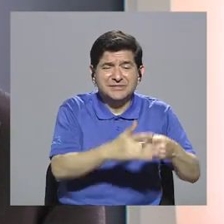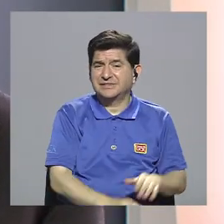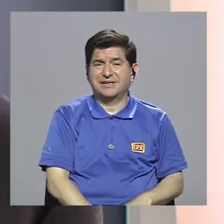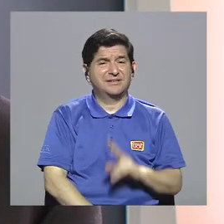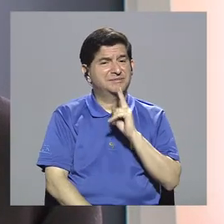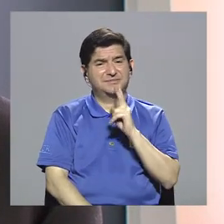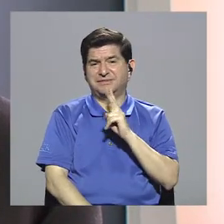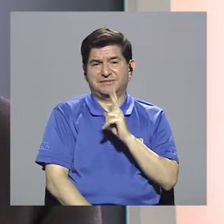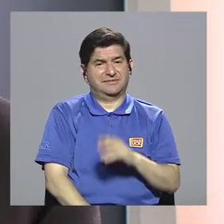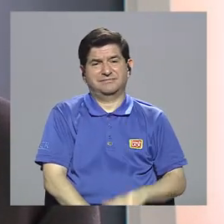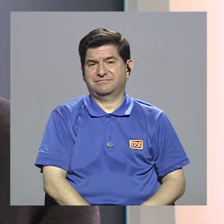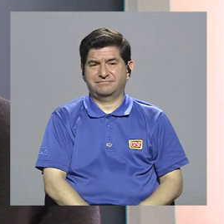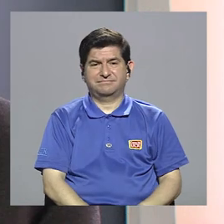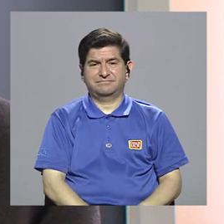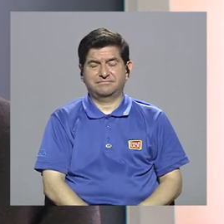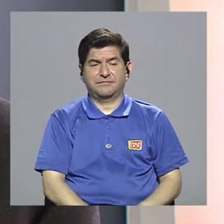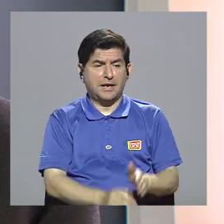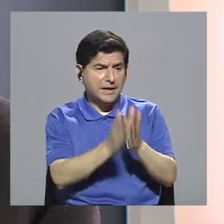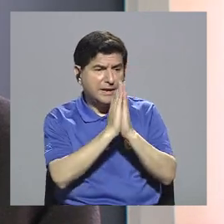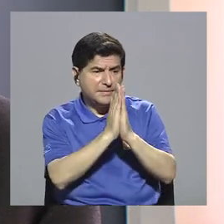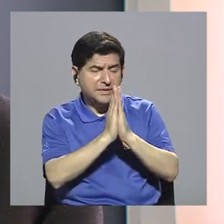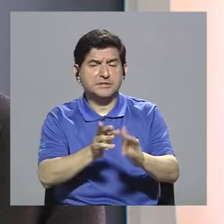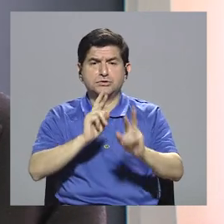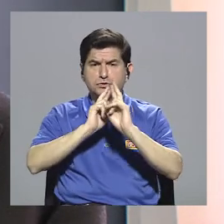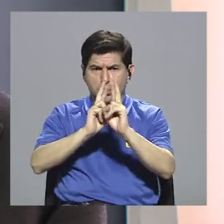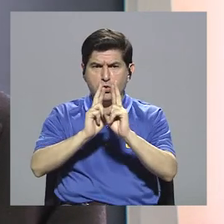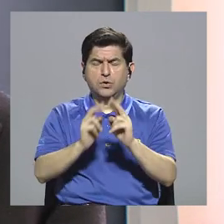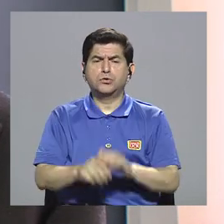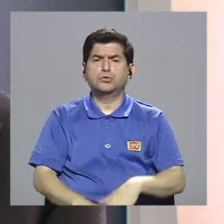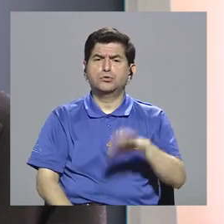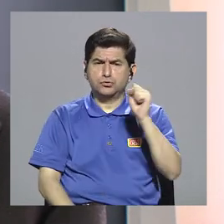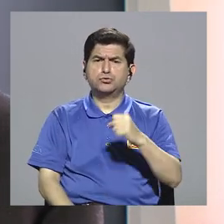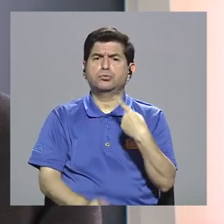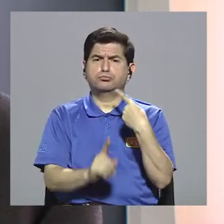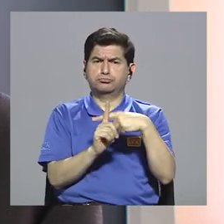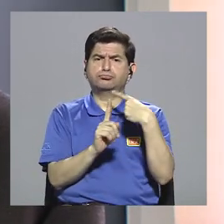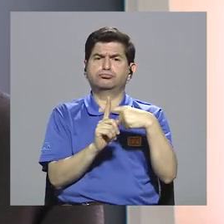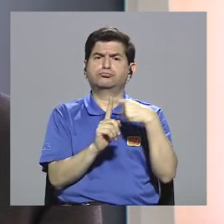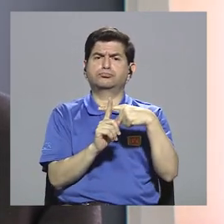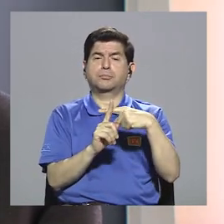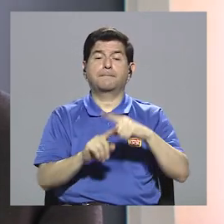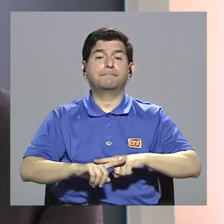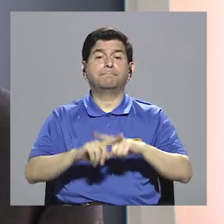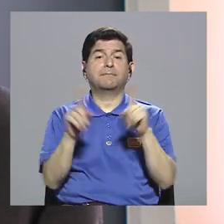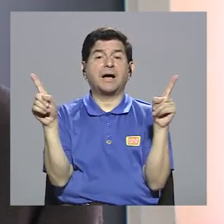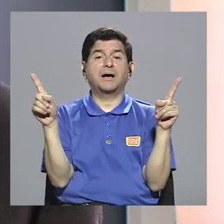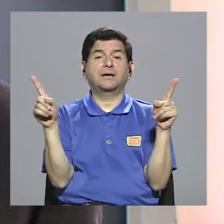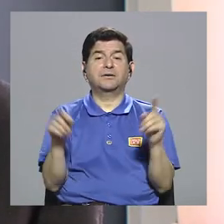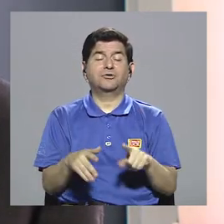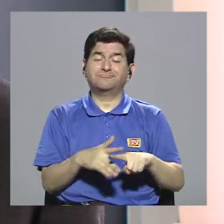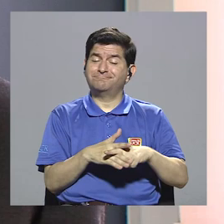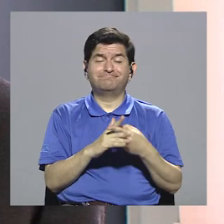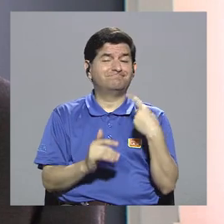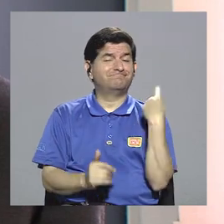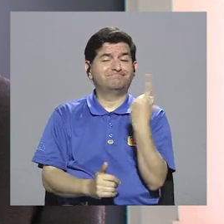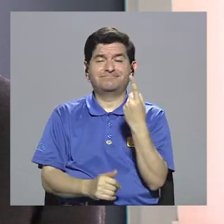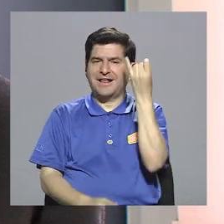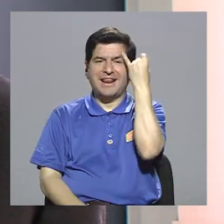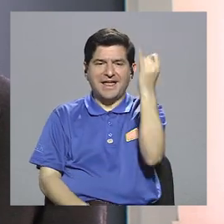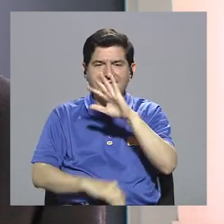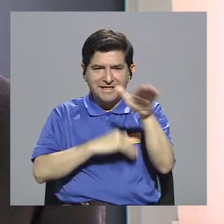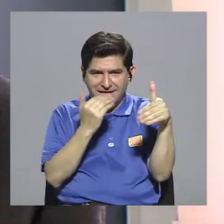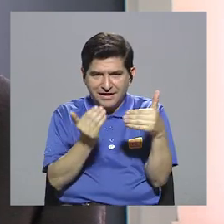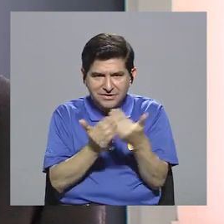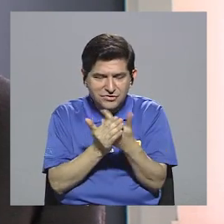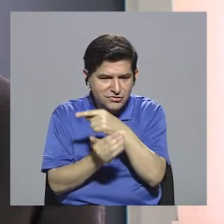llamado la respuesta ha sido muy muy positiva pero pero es el comienzo y la idea es que esto se pueda no sólo